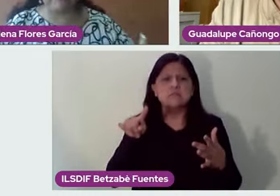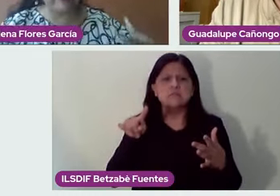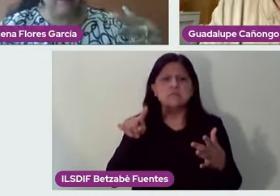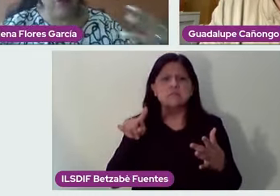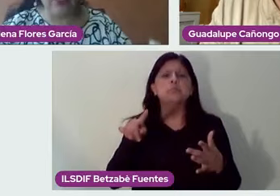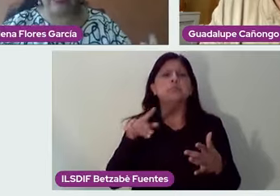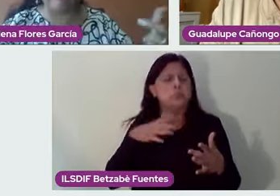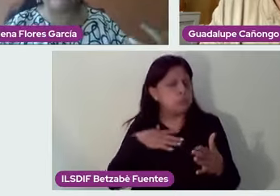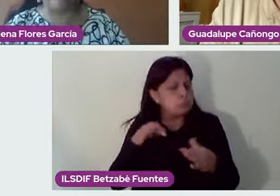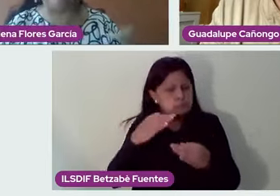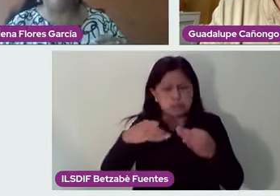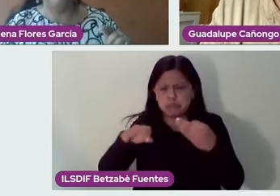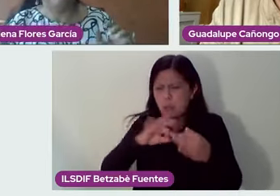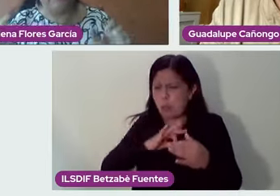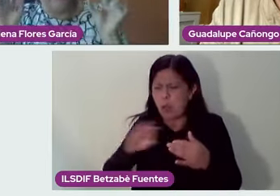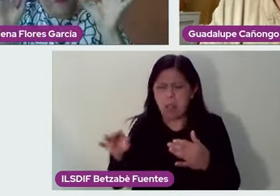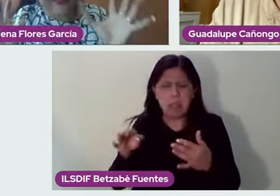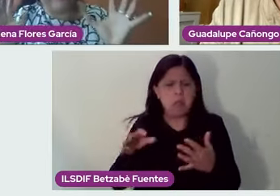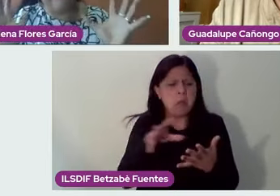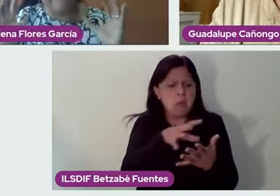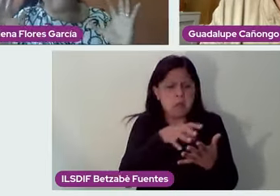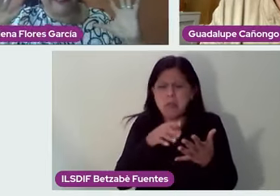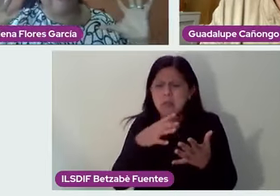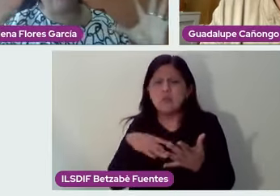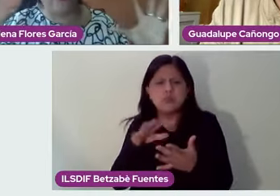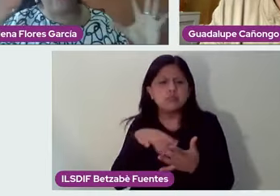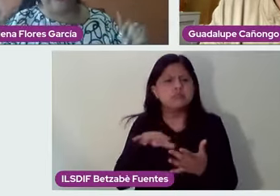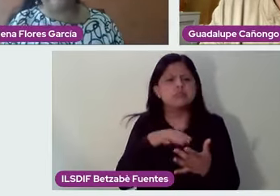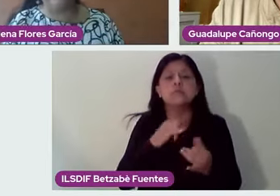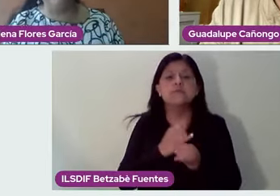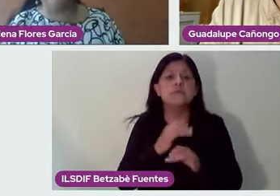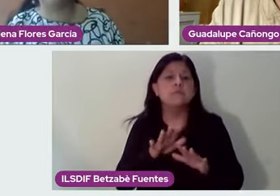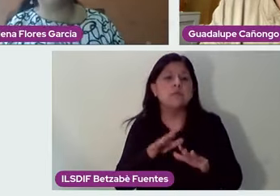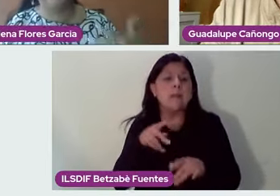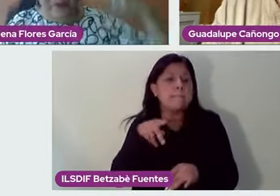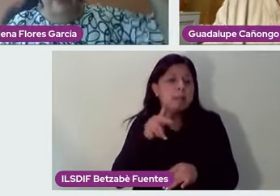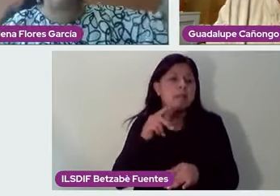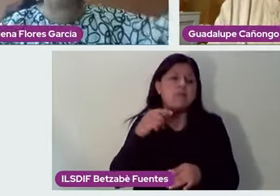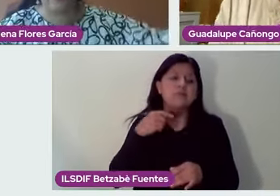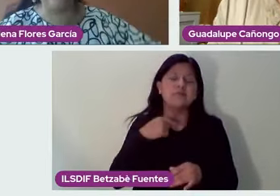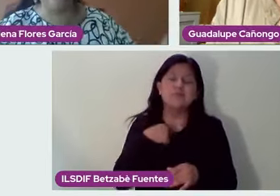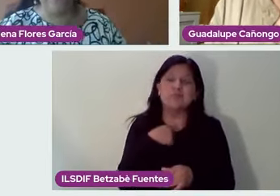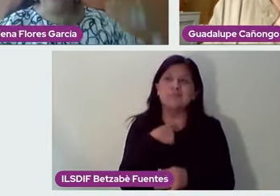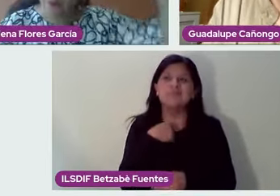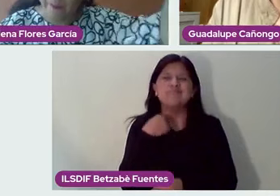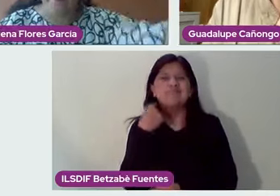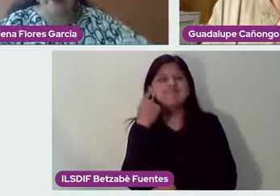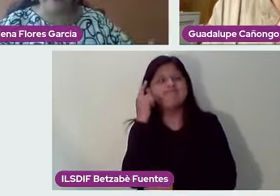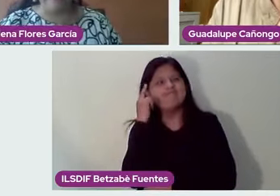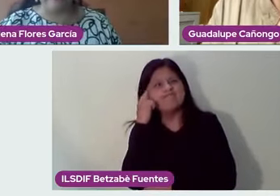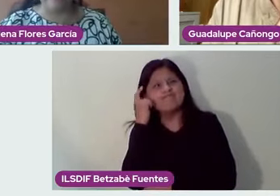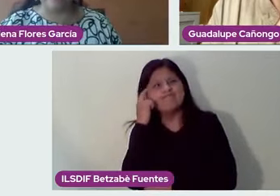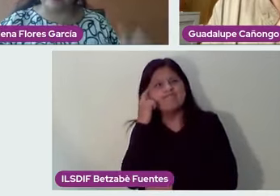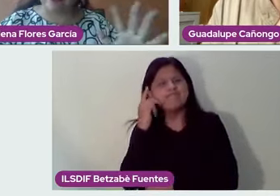muy accesible, es muy amigable, pero me faltó allí un poco o me cuestioné un